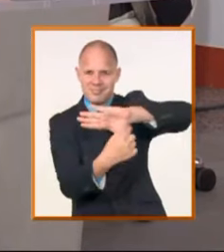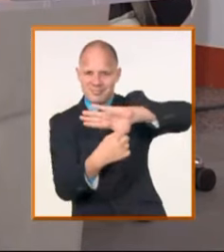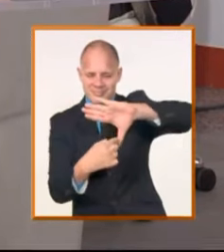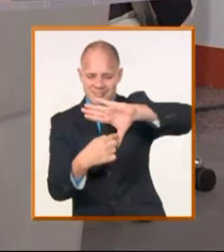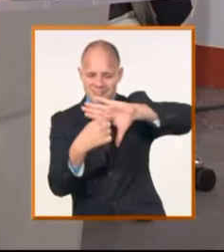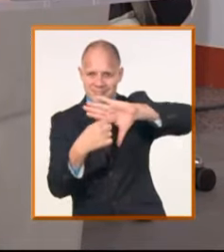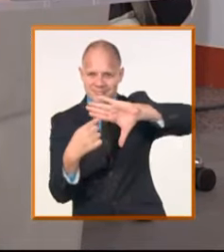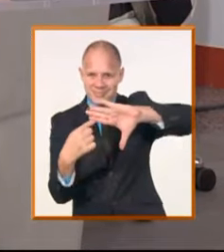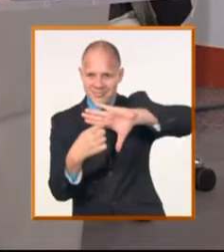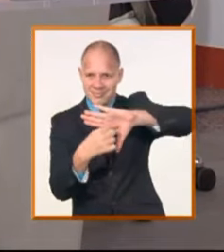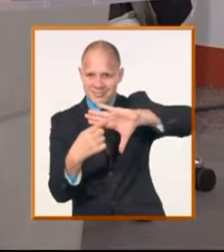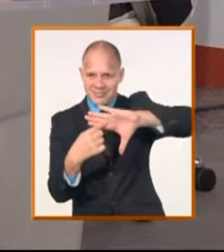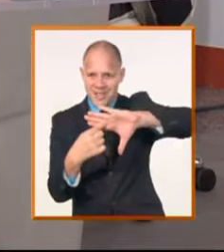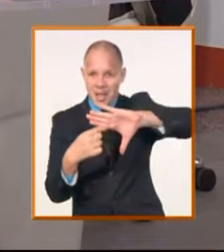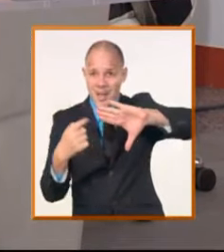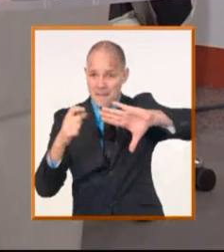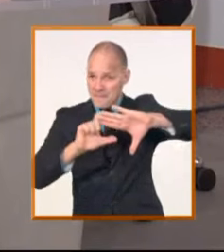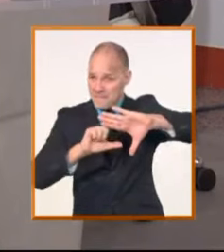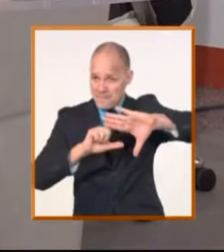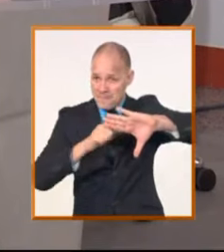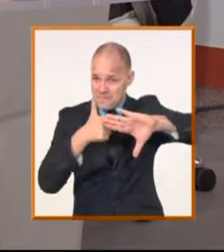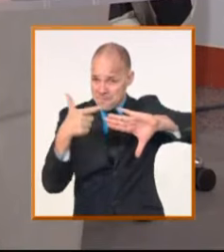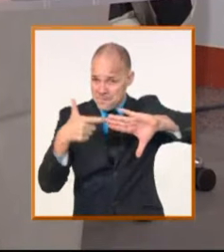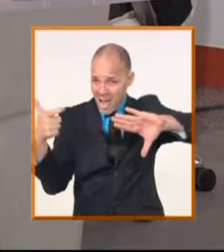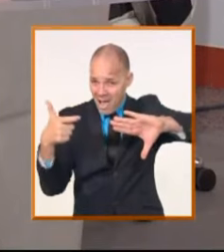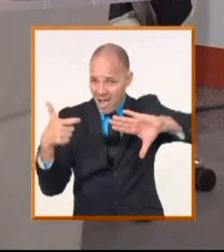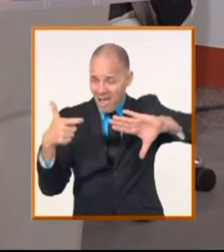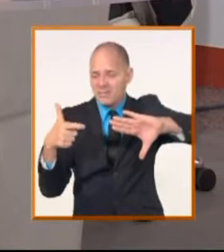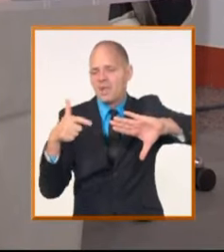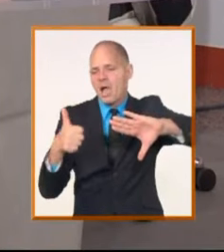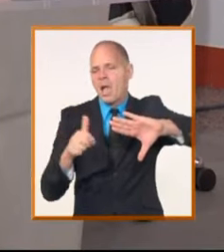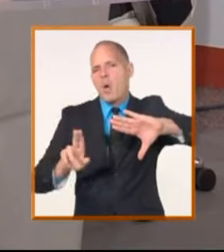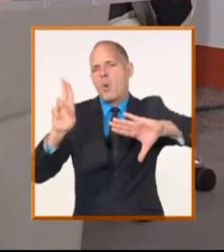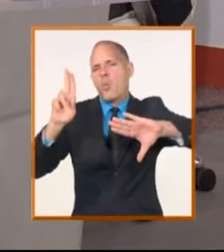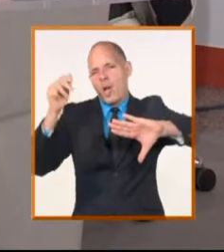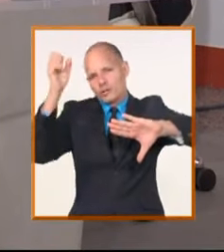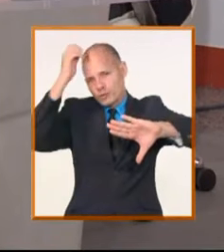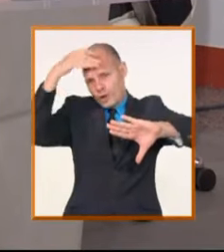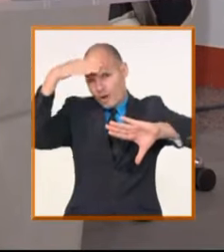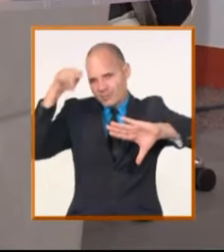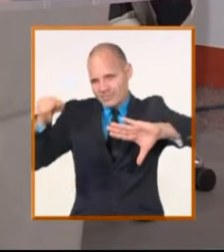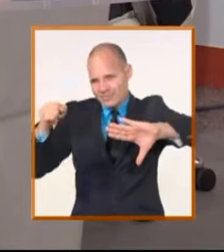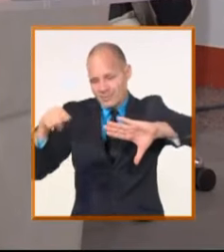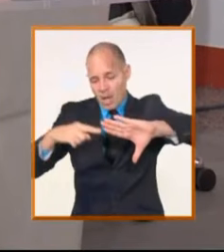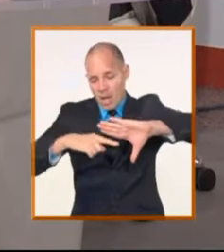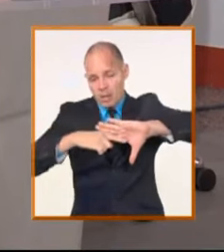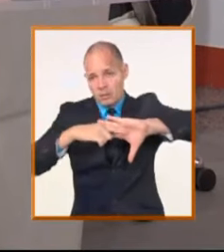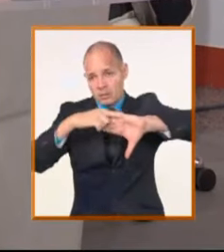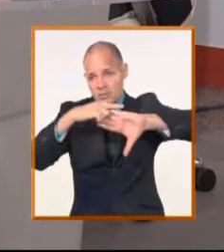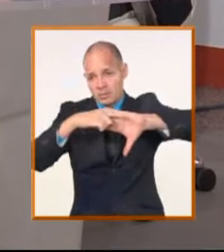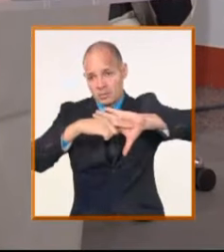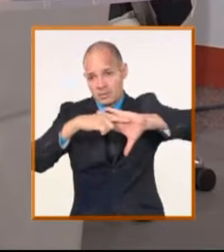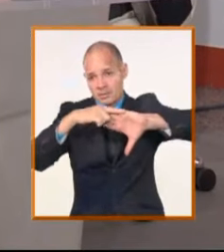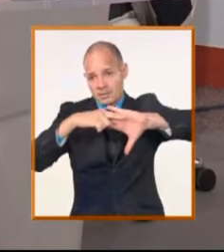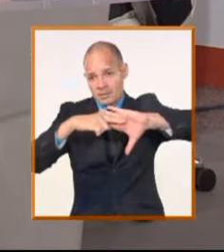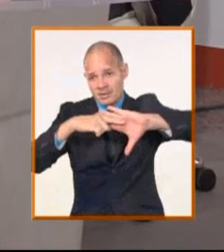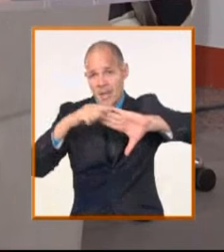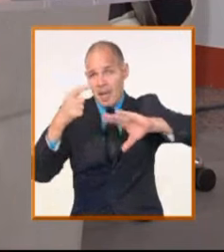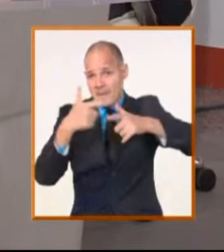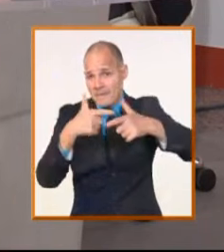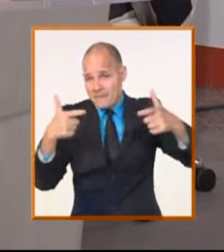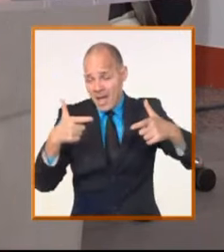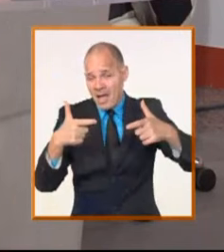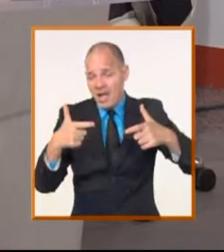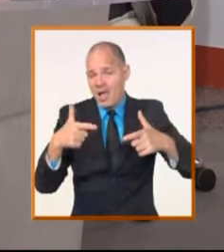en los legislativos locales predominan los republicanos, pero que necesitan, tienen una sectores de la población, sobre todo las minorías étnicas, que